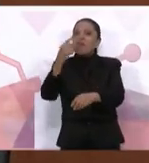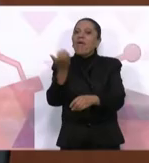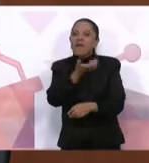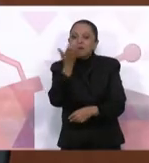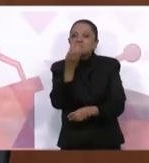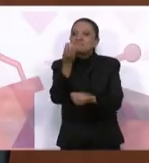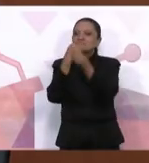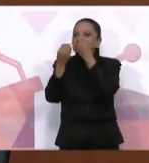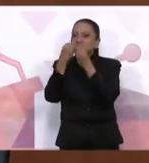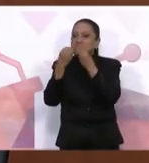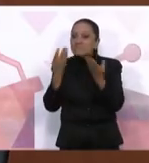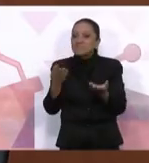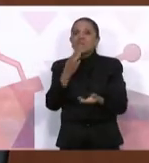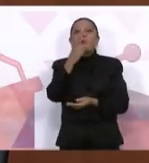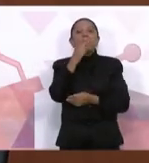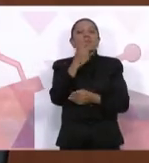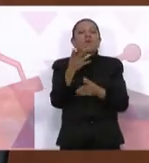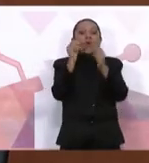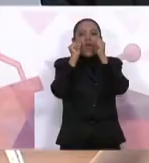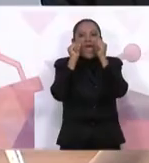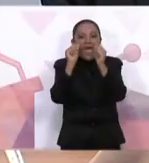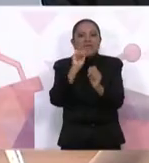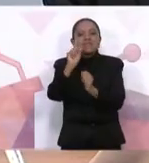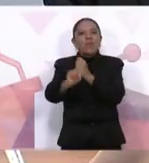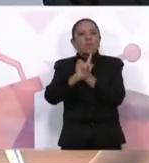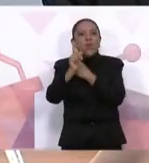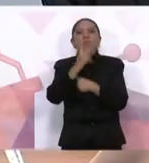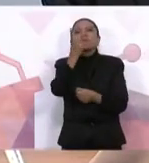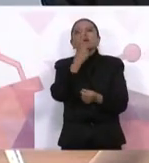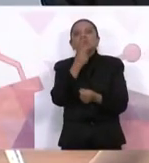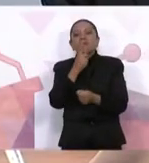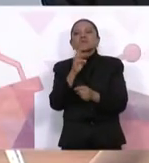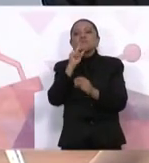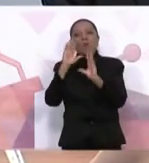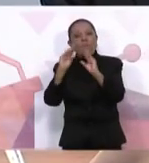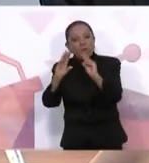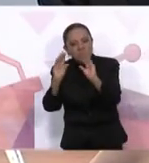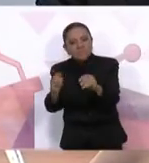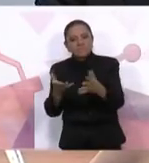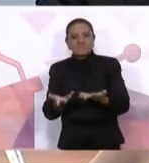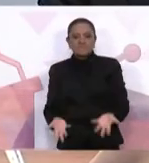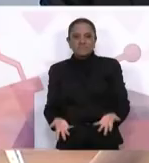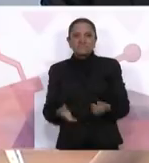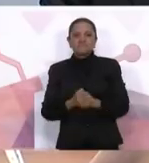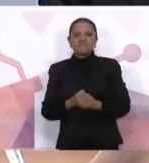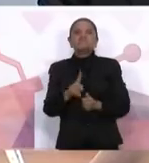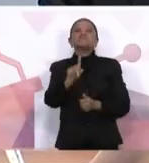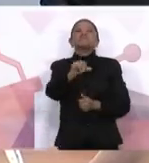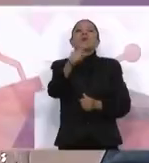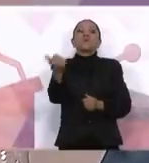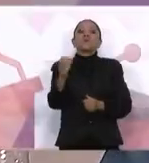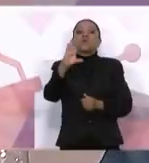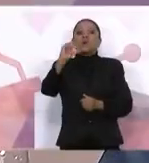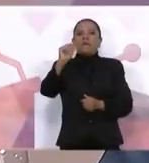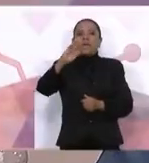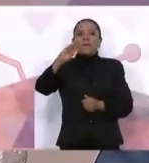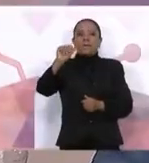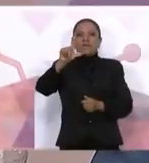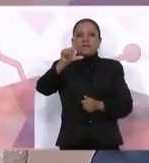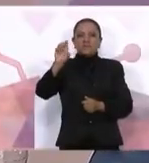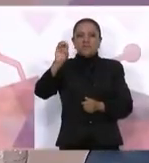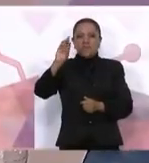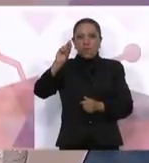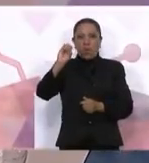mejor forma de atender el problema de la diabetes víctor no del caballero solano pan ms coalition adelante fortalezcamos al hospital del niño